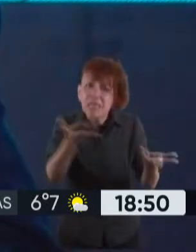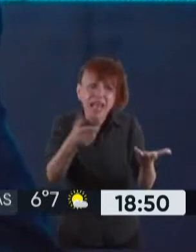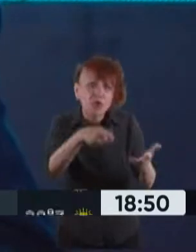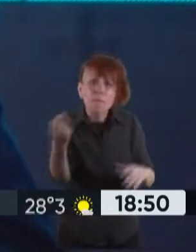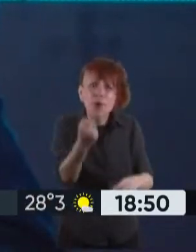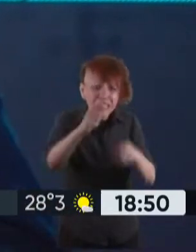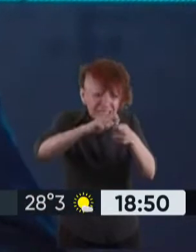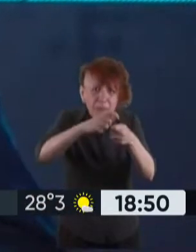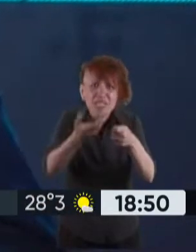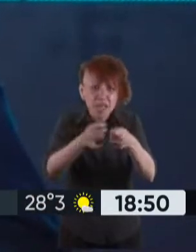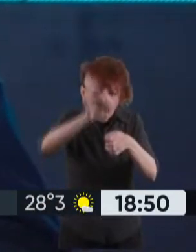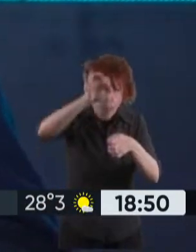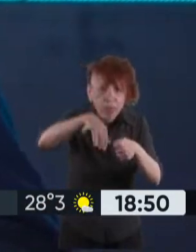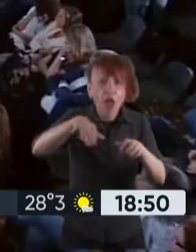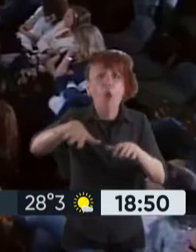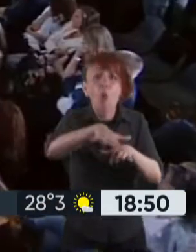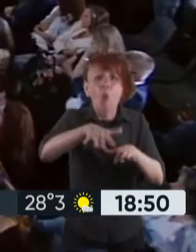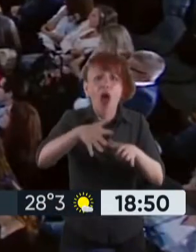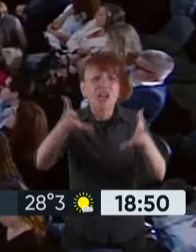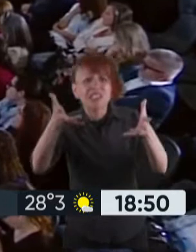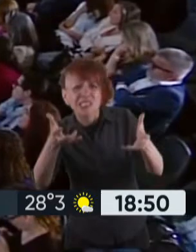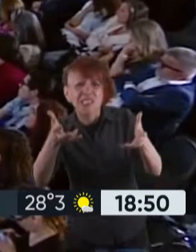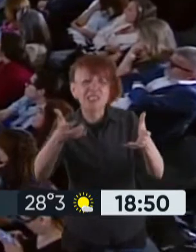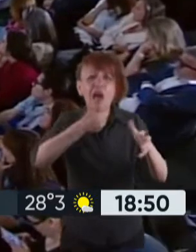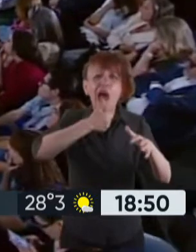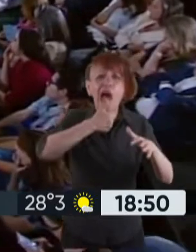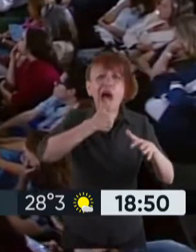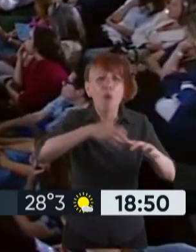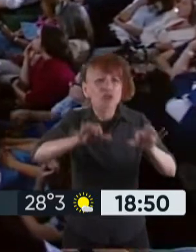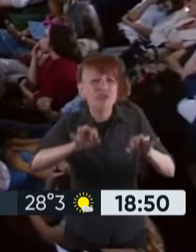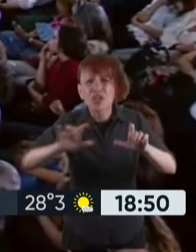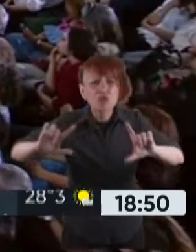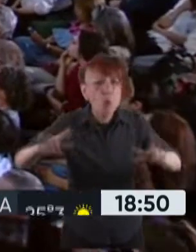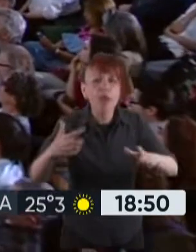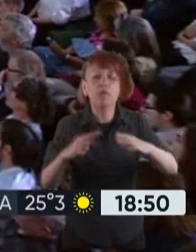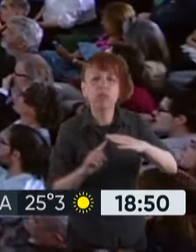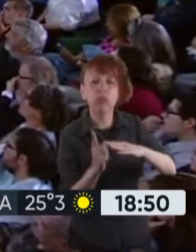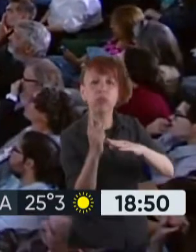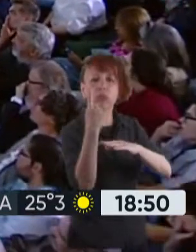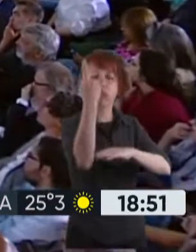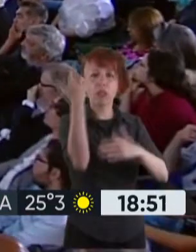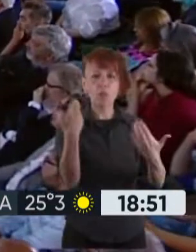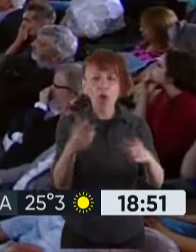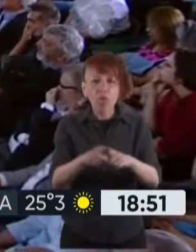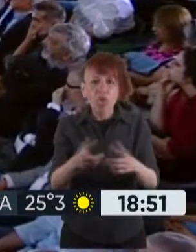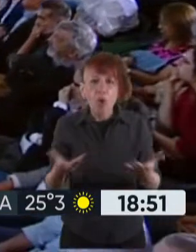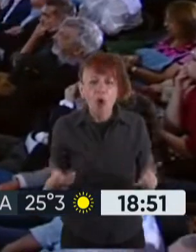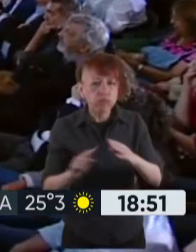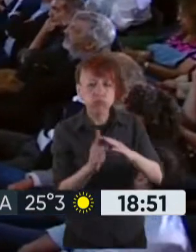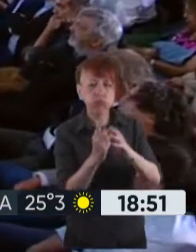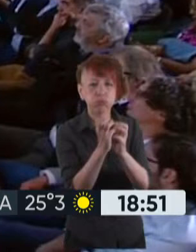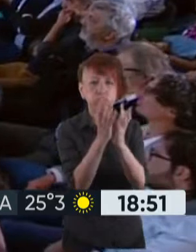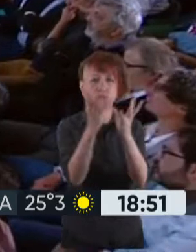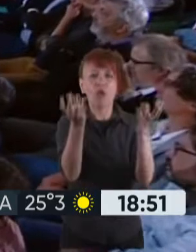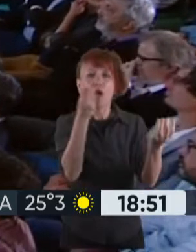que pueda crecer en lugares, en zonas más desérticas, con menos capacidad de agua, y que pueda alimentar a millones de